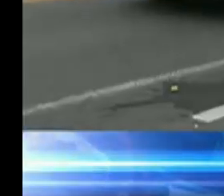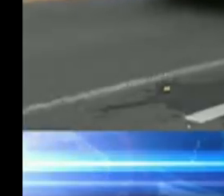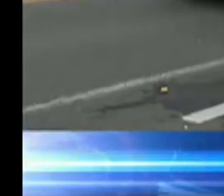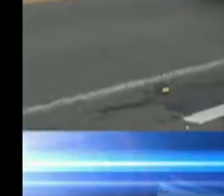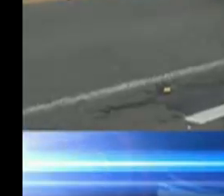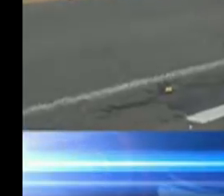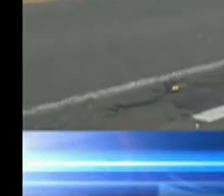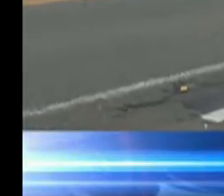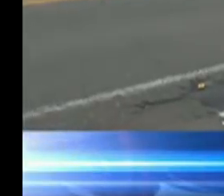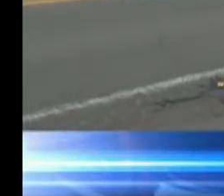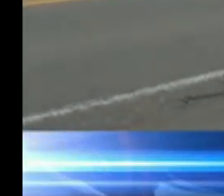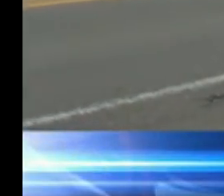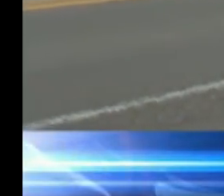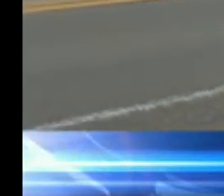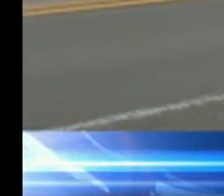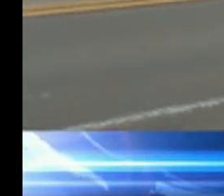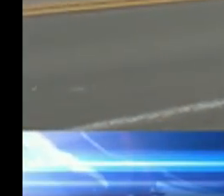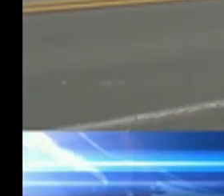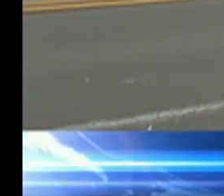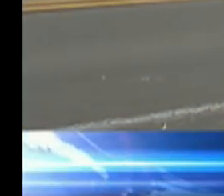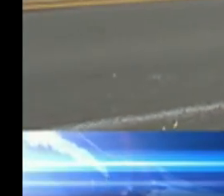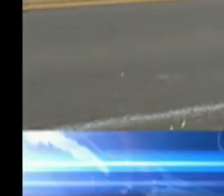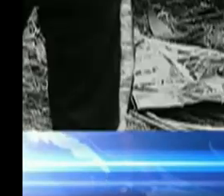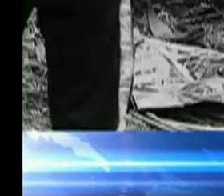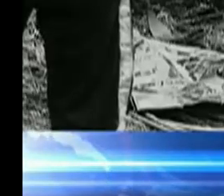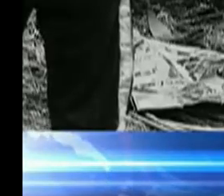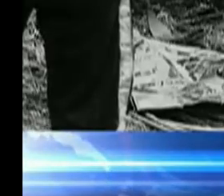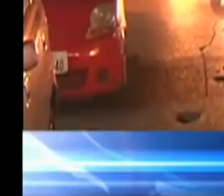uno de los conductores se quedó dormido.